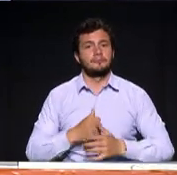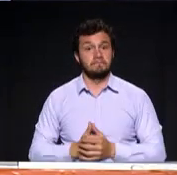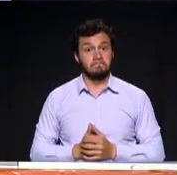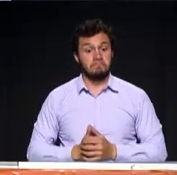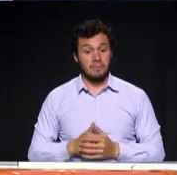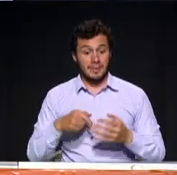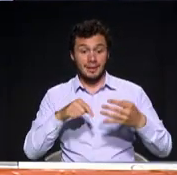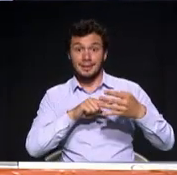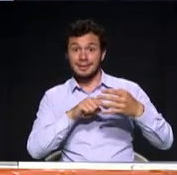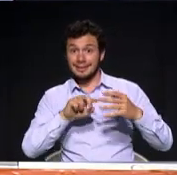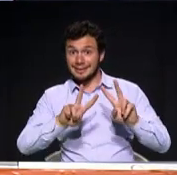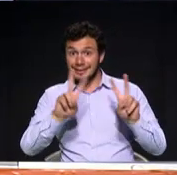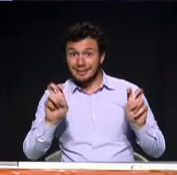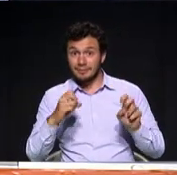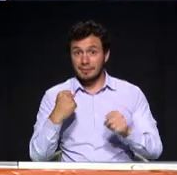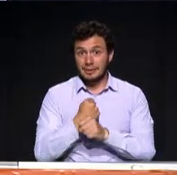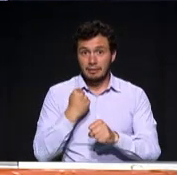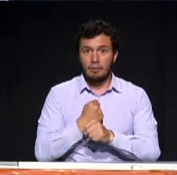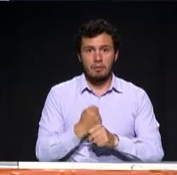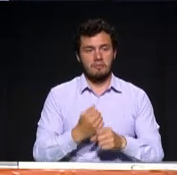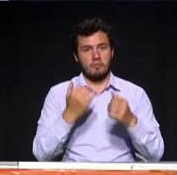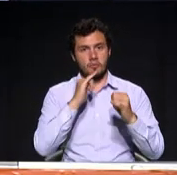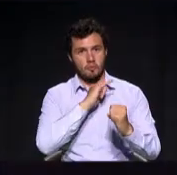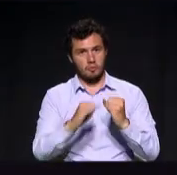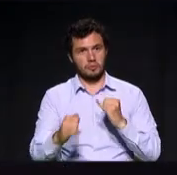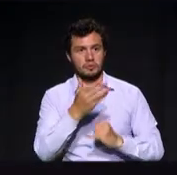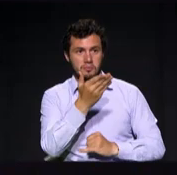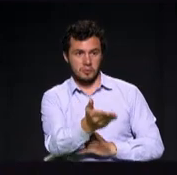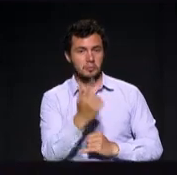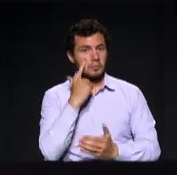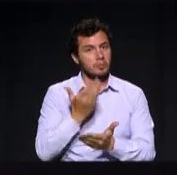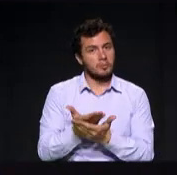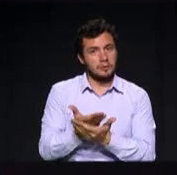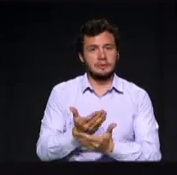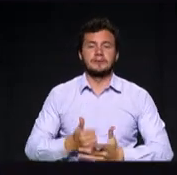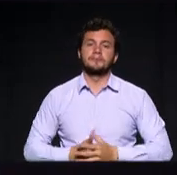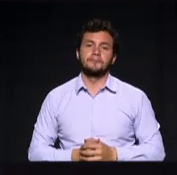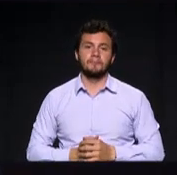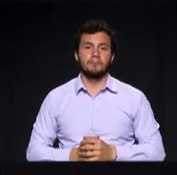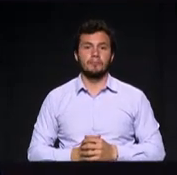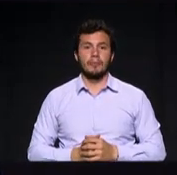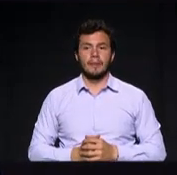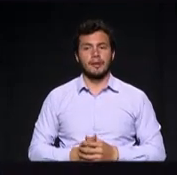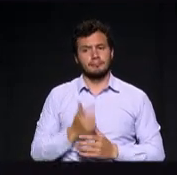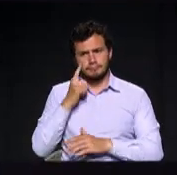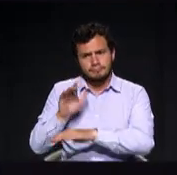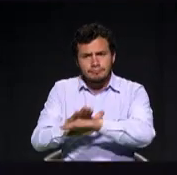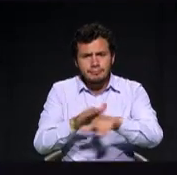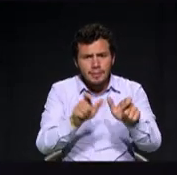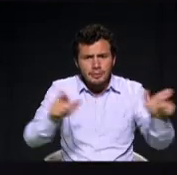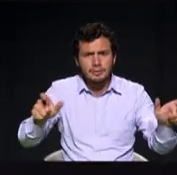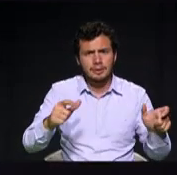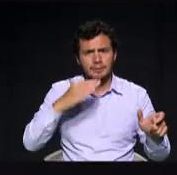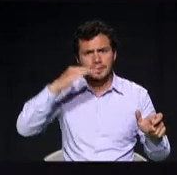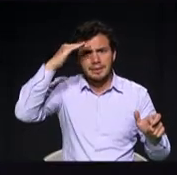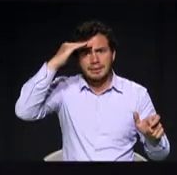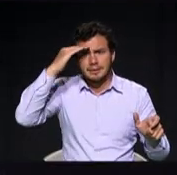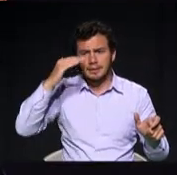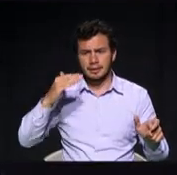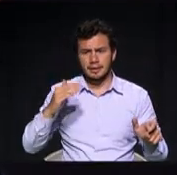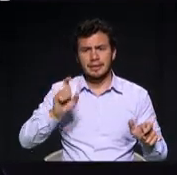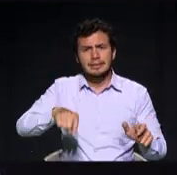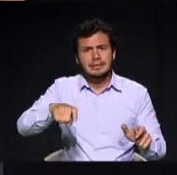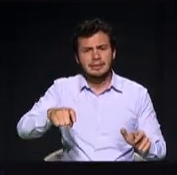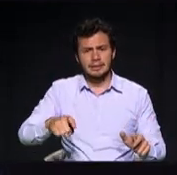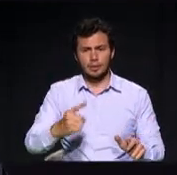con el candidato jorge gutiérrez su propuesta jienense medinate a un candidato un alcalde con altura no